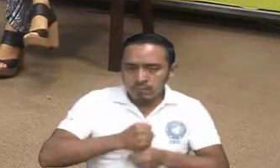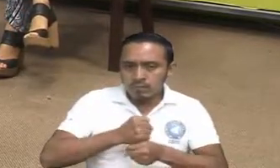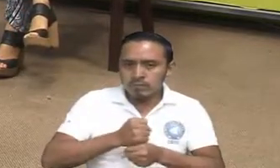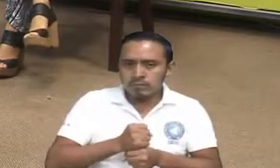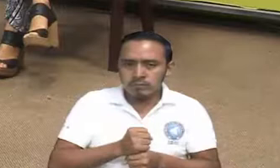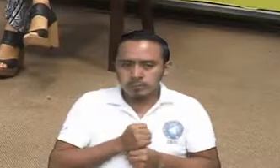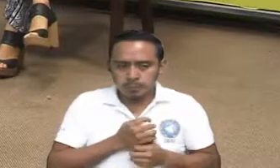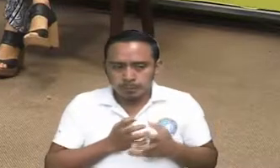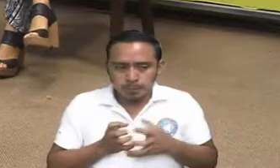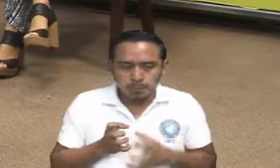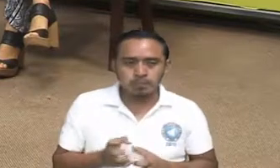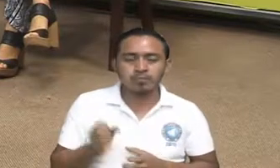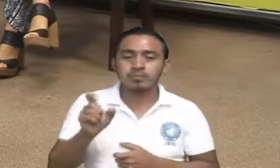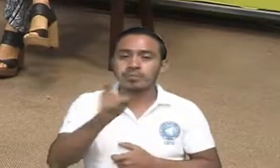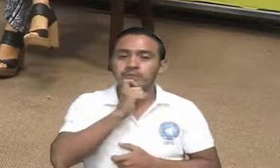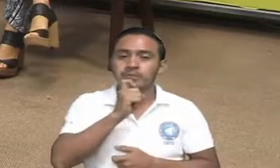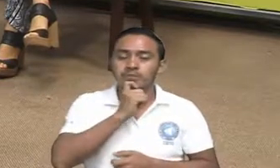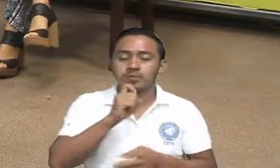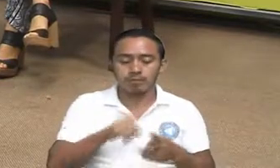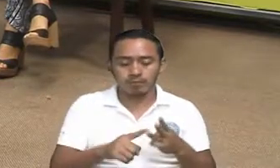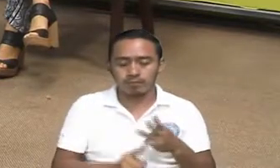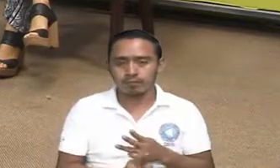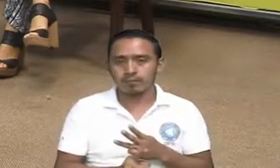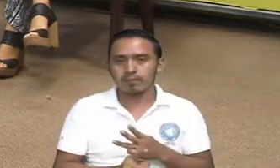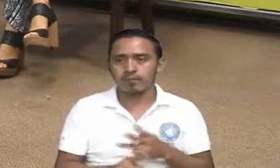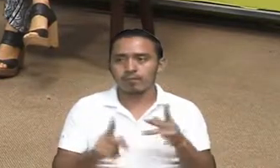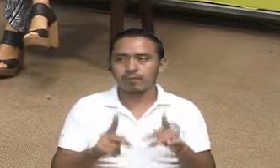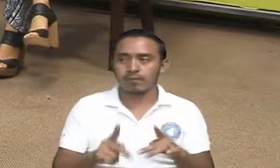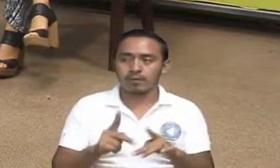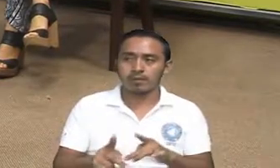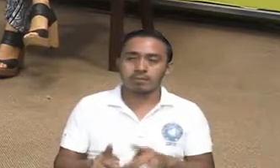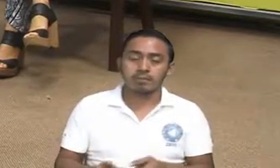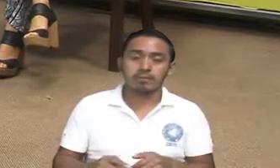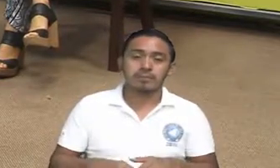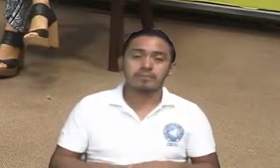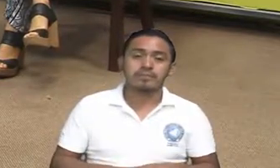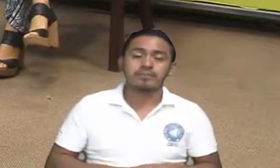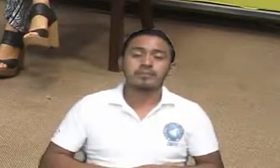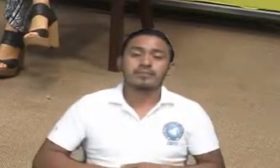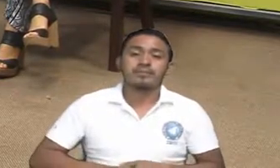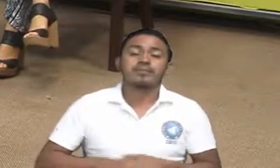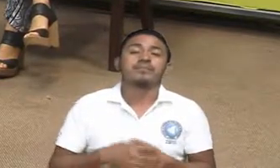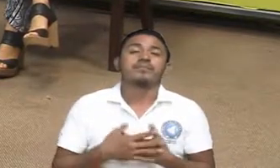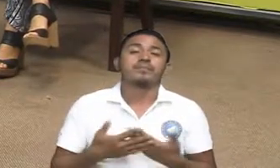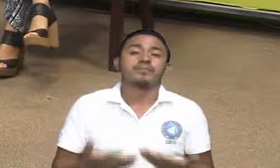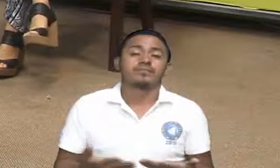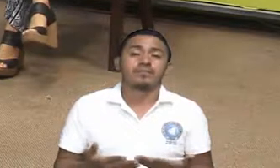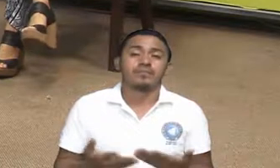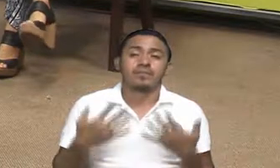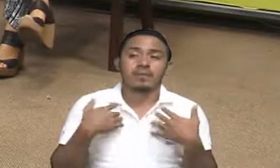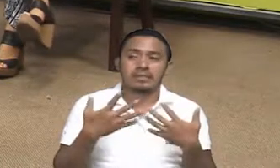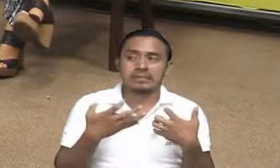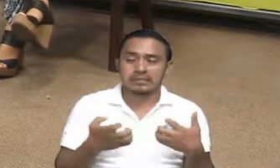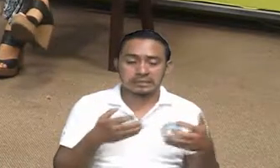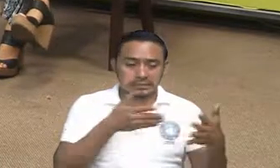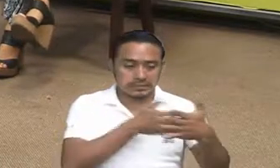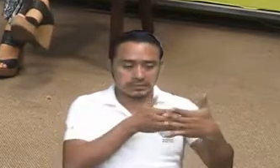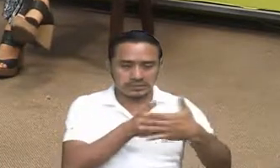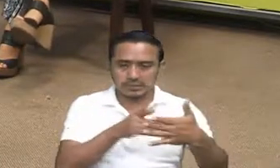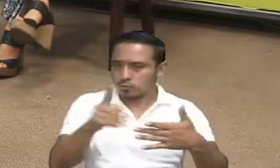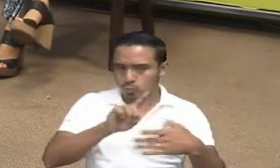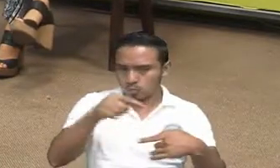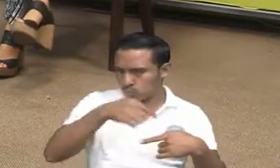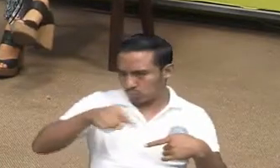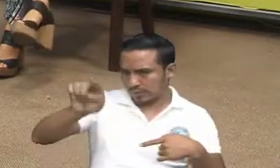y celosa. Esas son características de este tipo de personalidades. Entonces, el querer limitarte a salir con